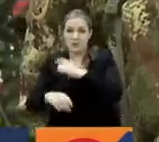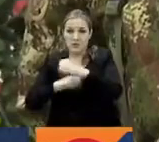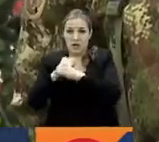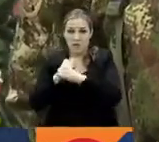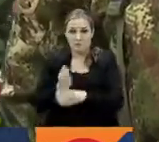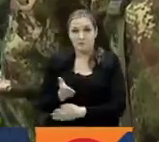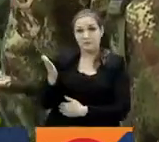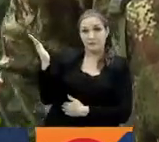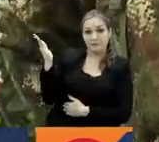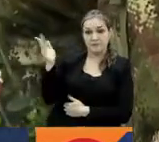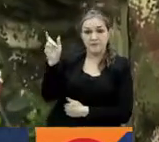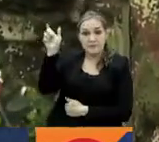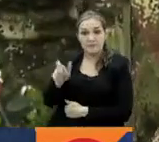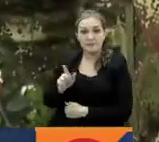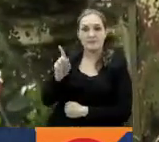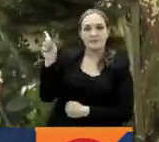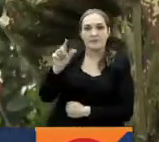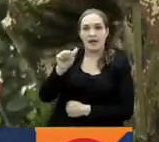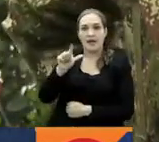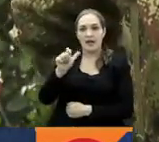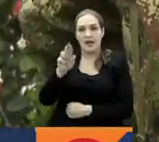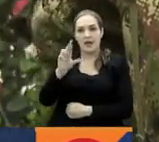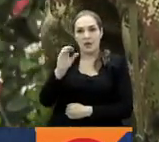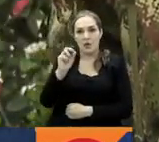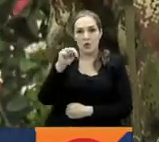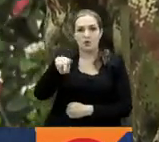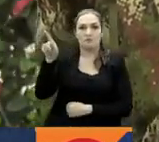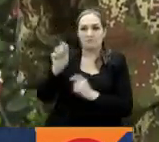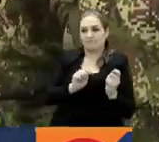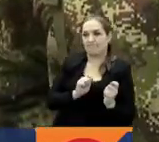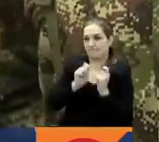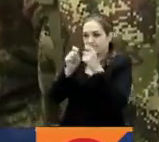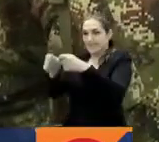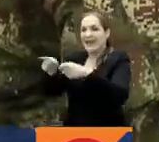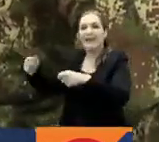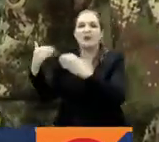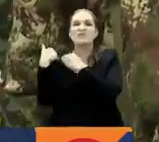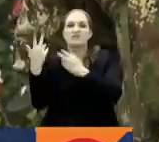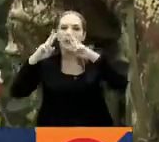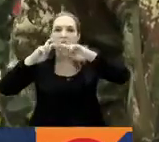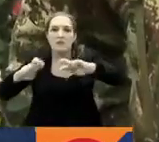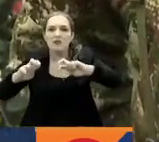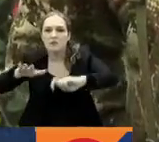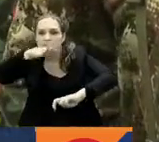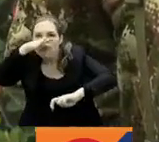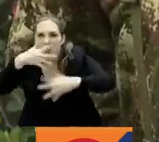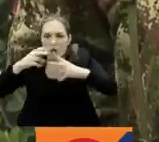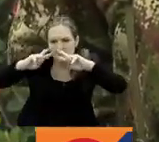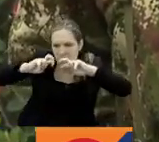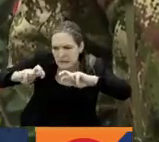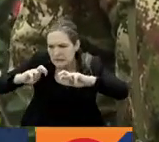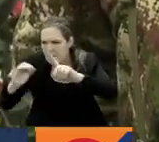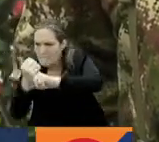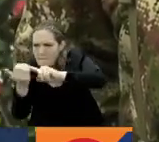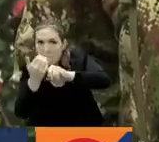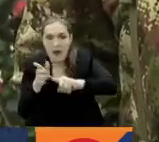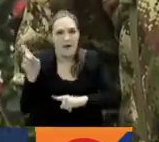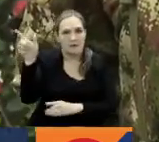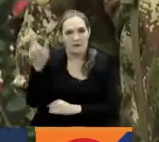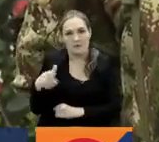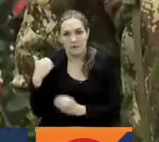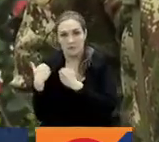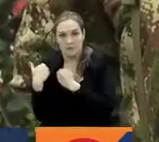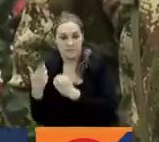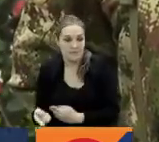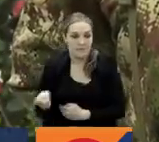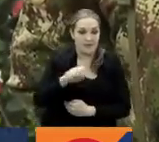el general Alarcón, quien recibe la dirección de antinarcóticos. El general Hernández, quien